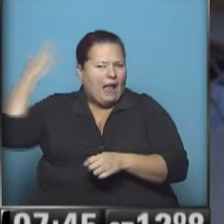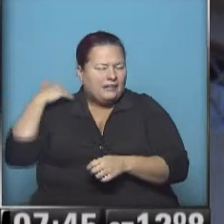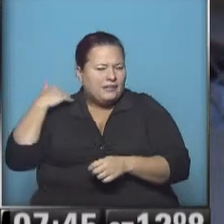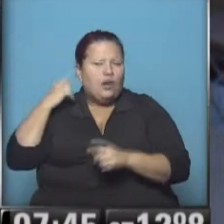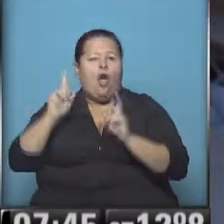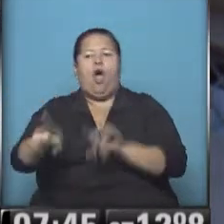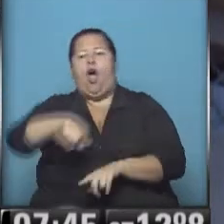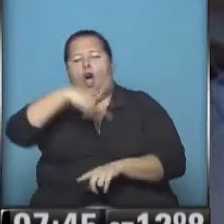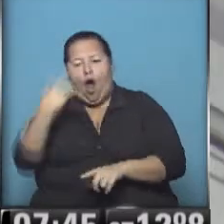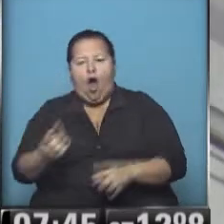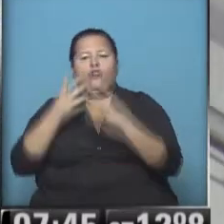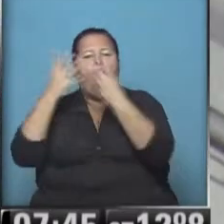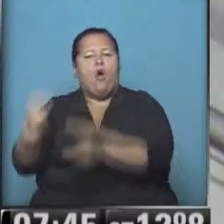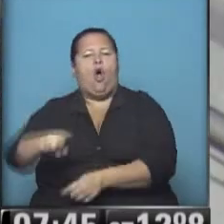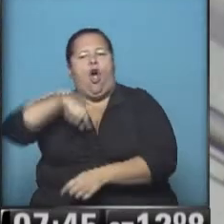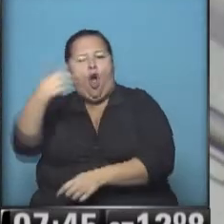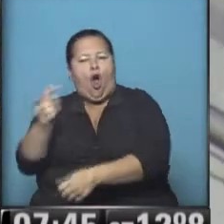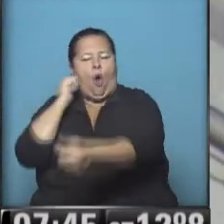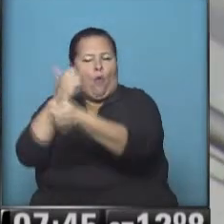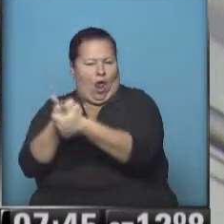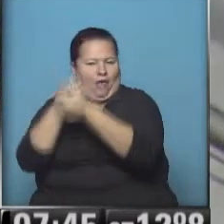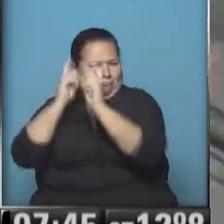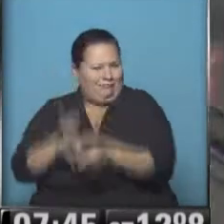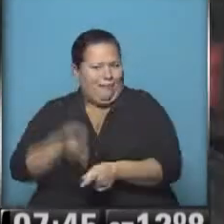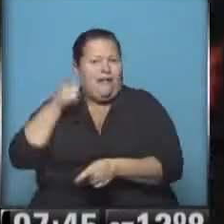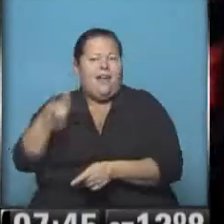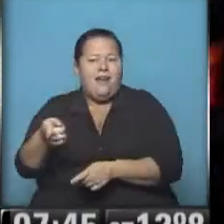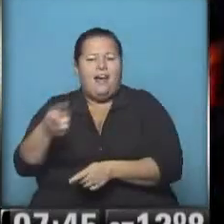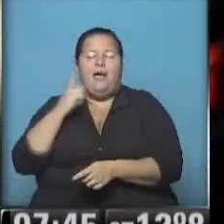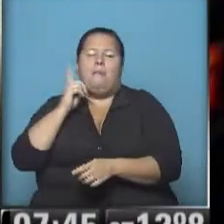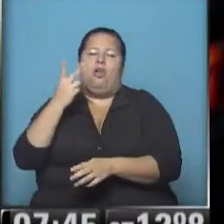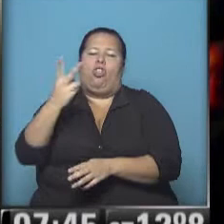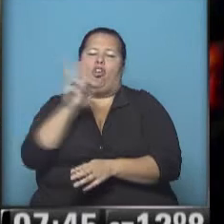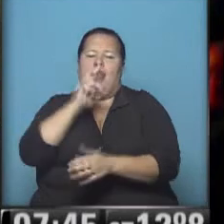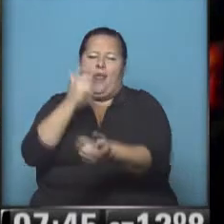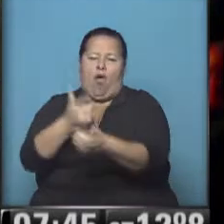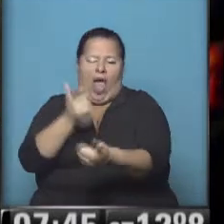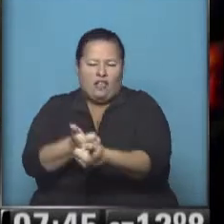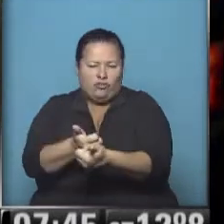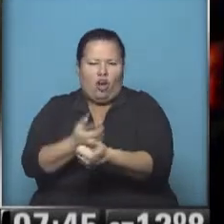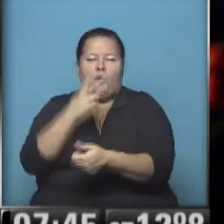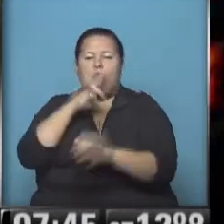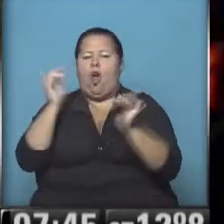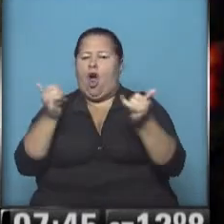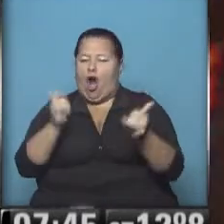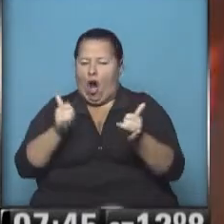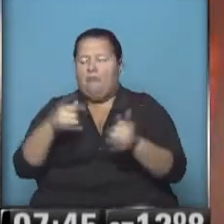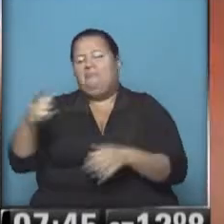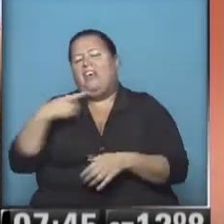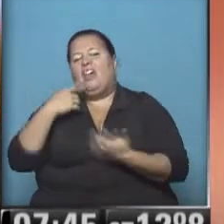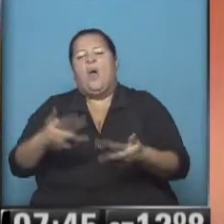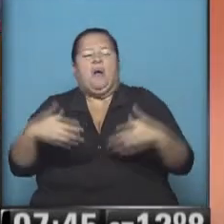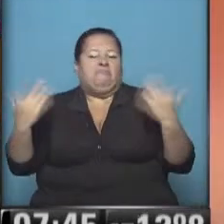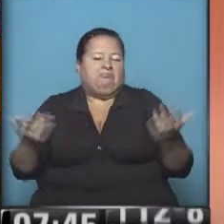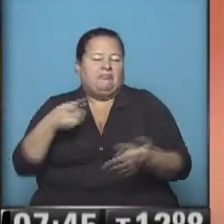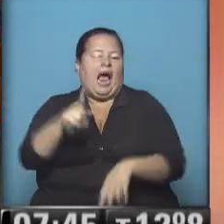también otro beneficio para otro violador en ese caso para contra dos nenas dos adolescentes argumentando que